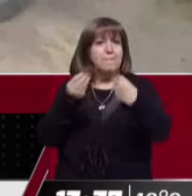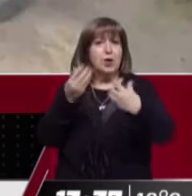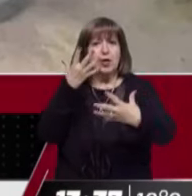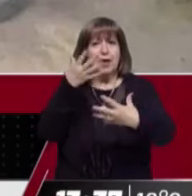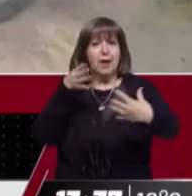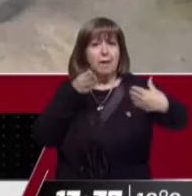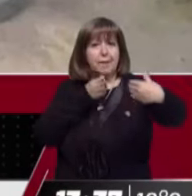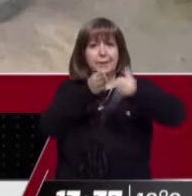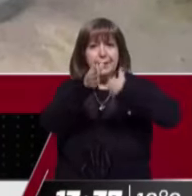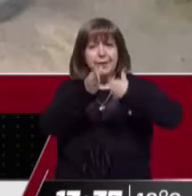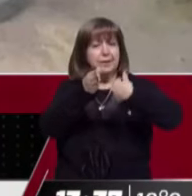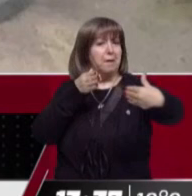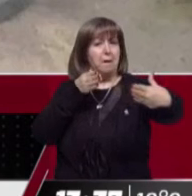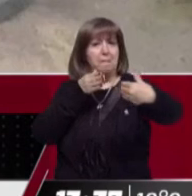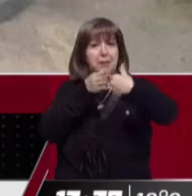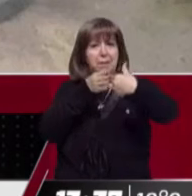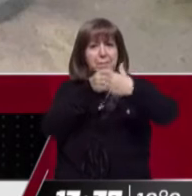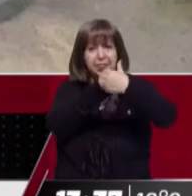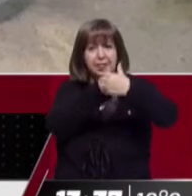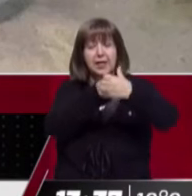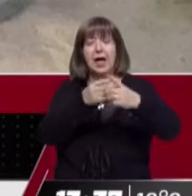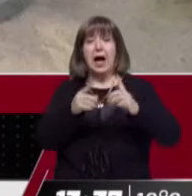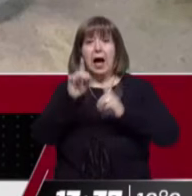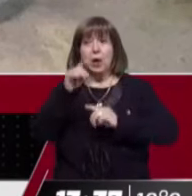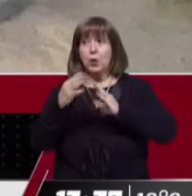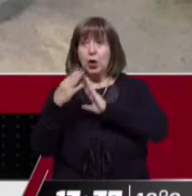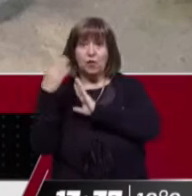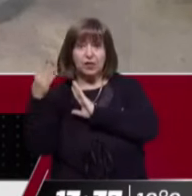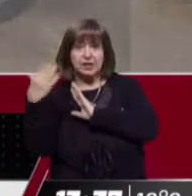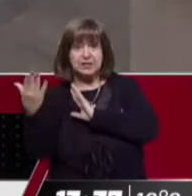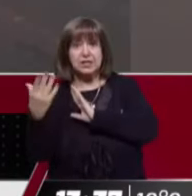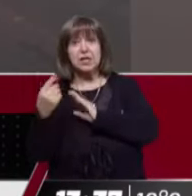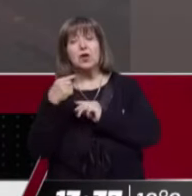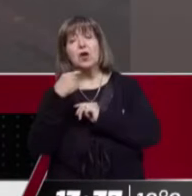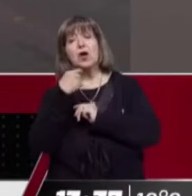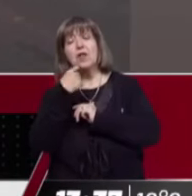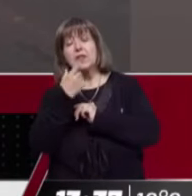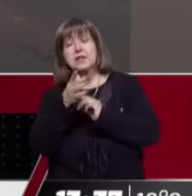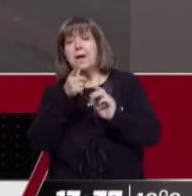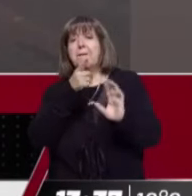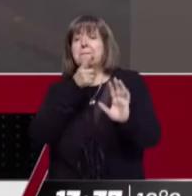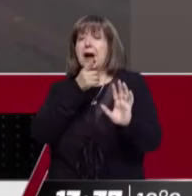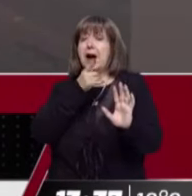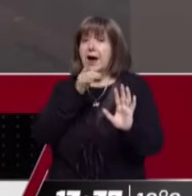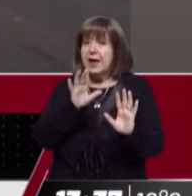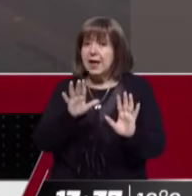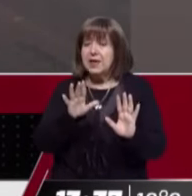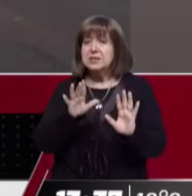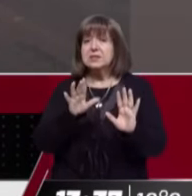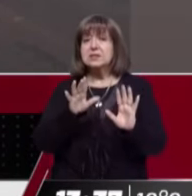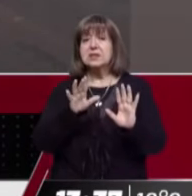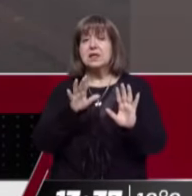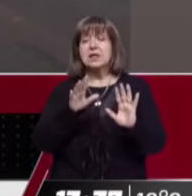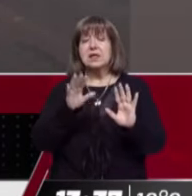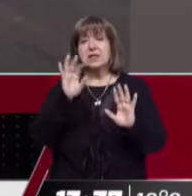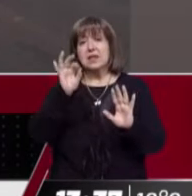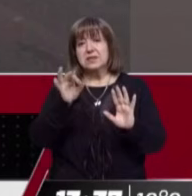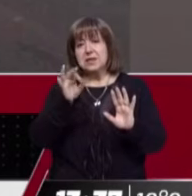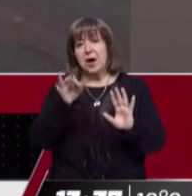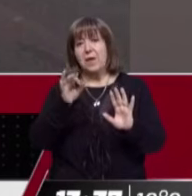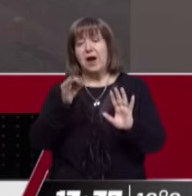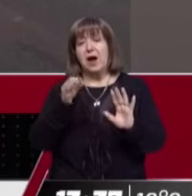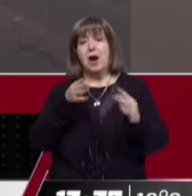motivos. Algunos, incluso vecinos, nos han expresado para Noticiero 7 que puede tratarse también, aparte de saber, ¿cierto?,